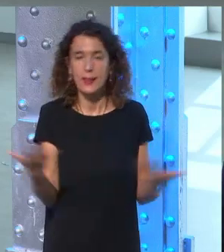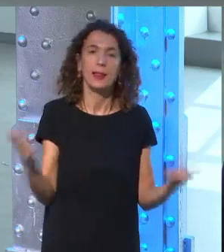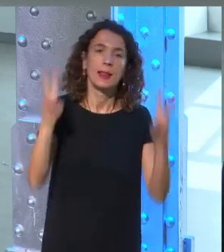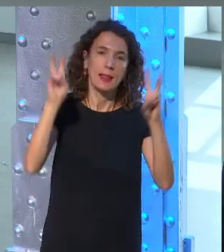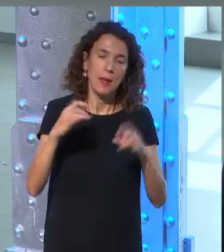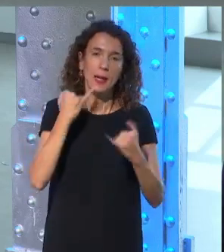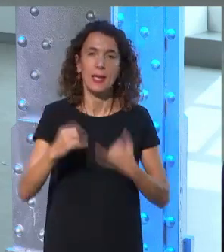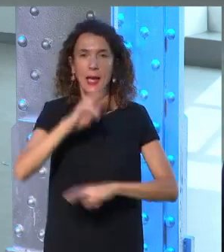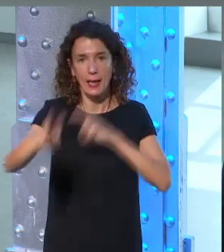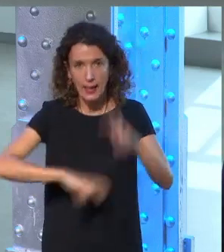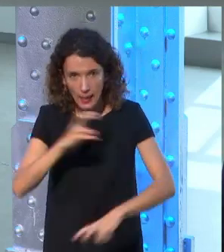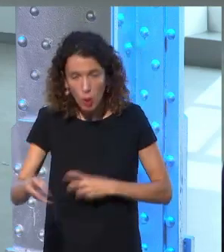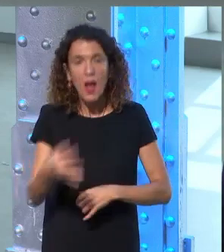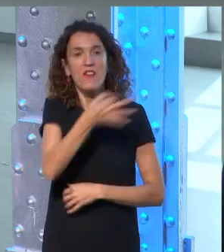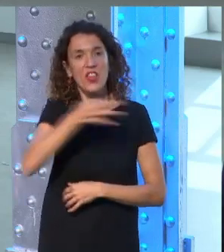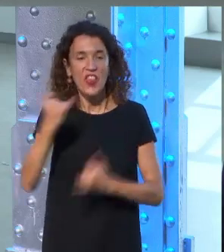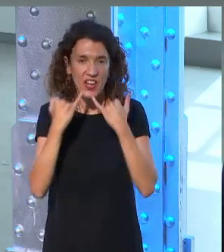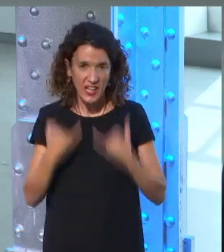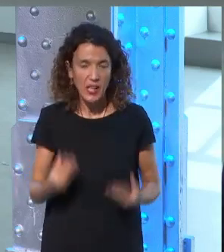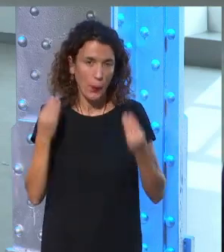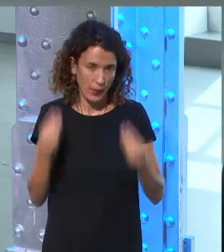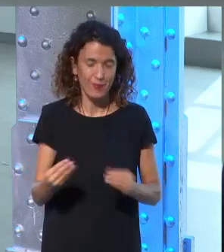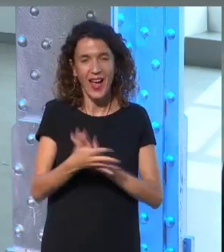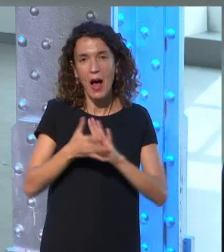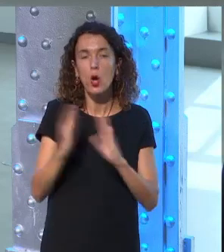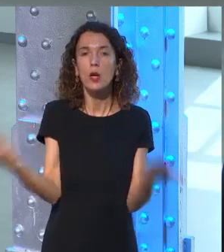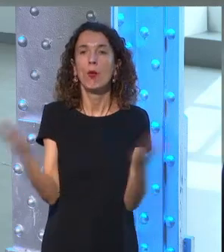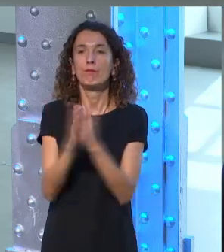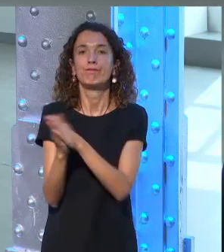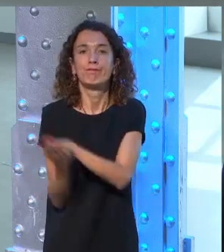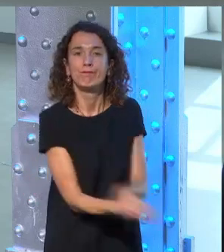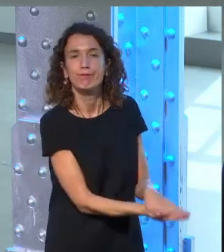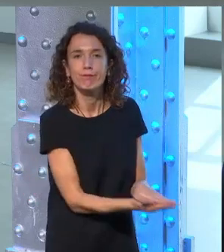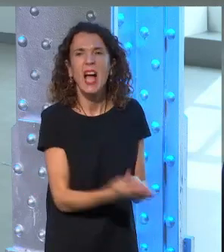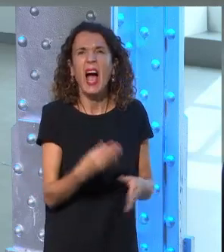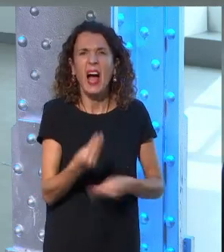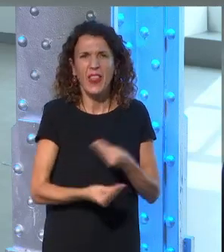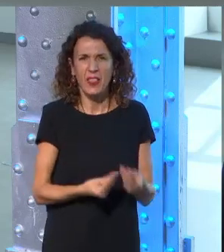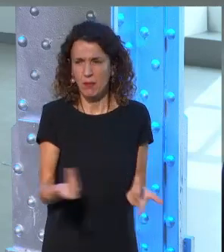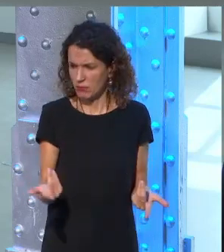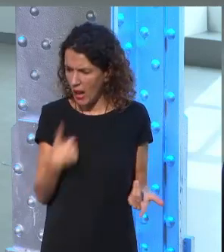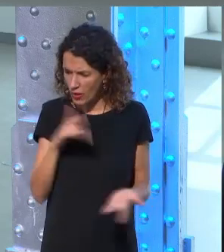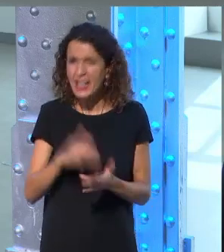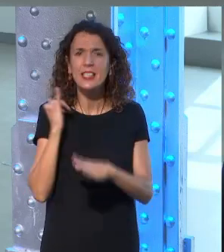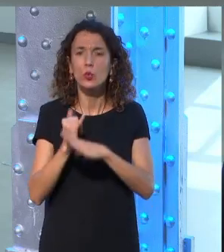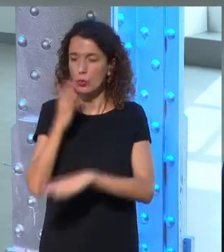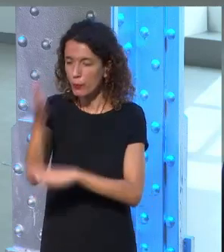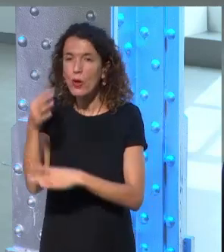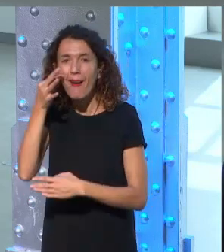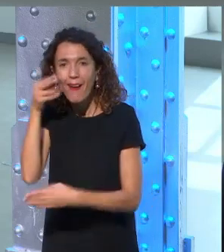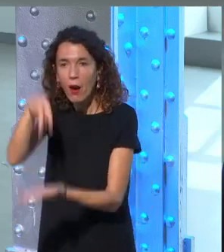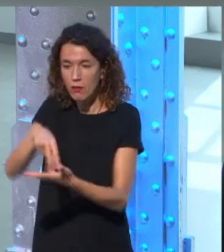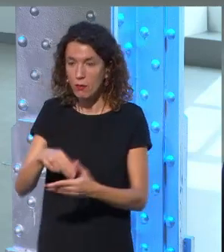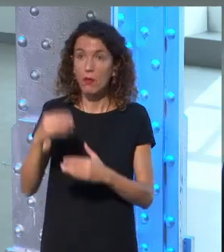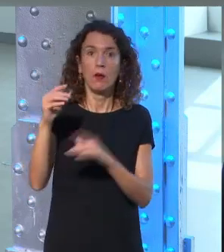las energías renovables, de la eficiencia energética, pero cierras el libro y dices, bueno, y voy a ver qué hay en este instituto. No hay